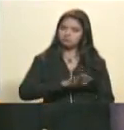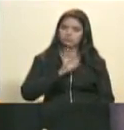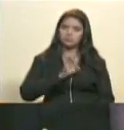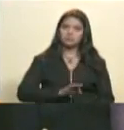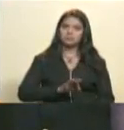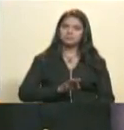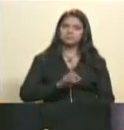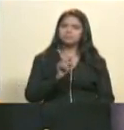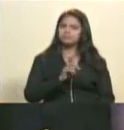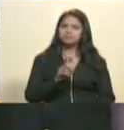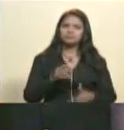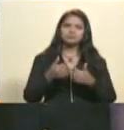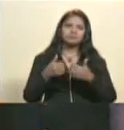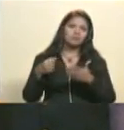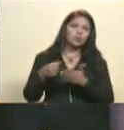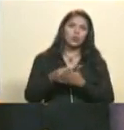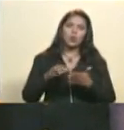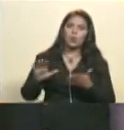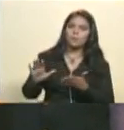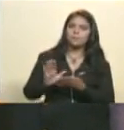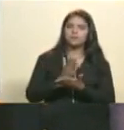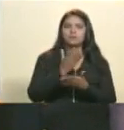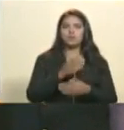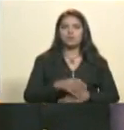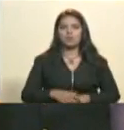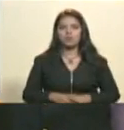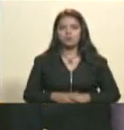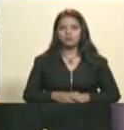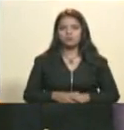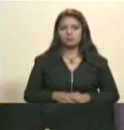sin la ruta del golpismo.